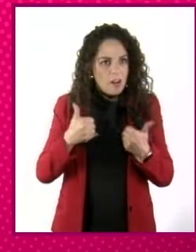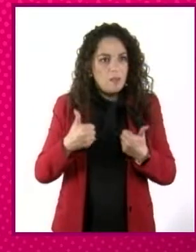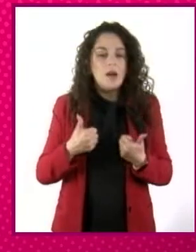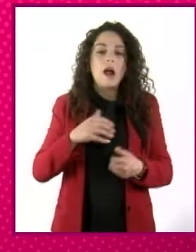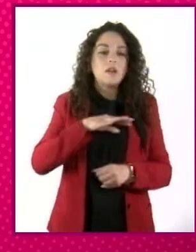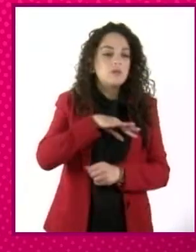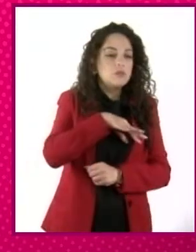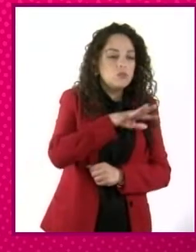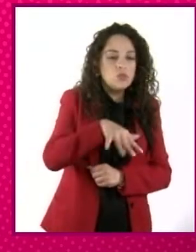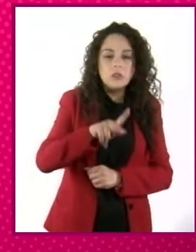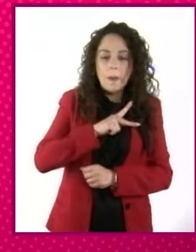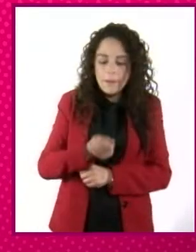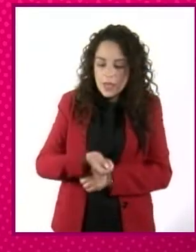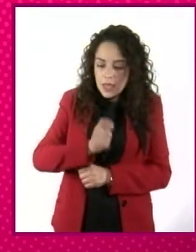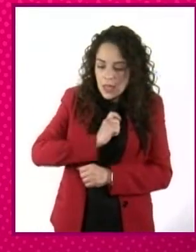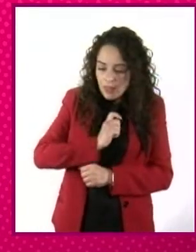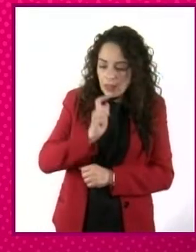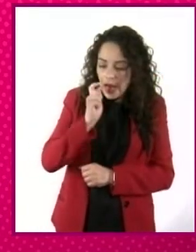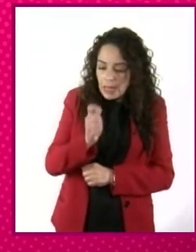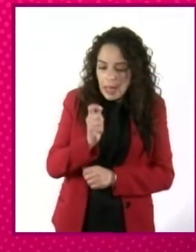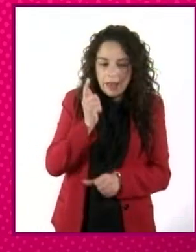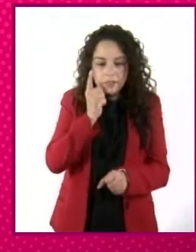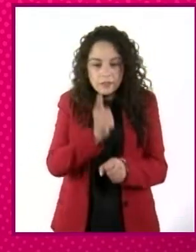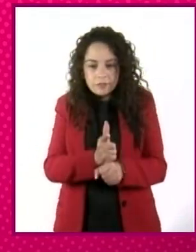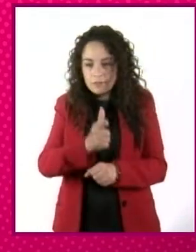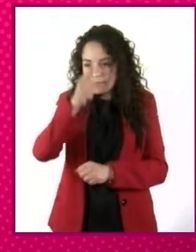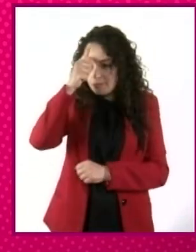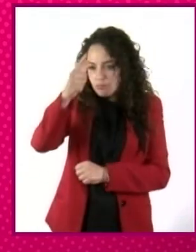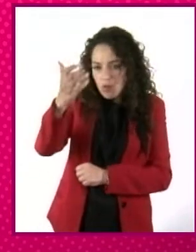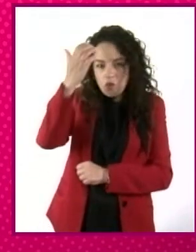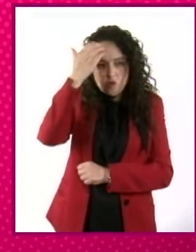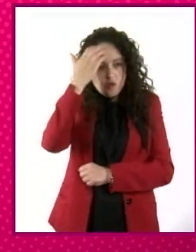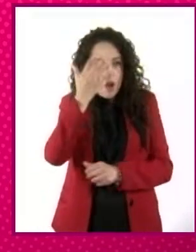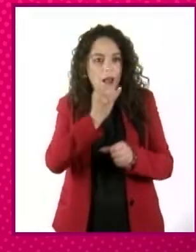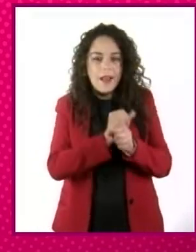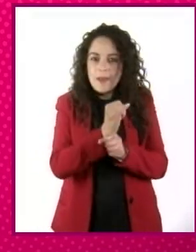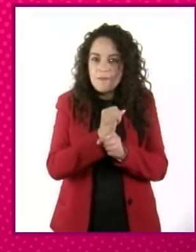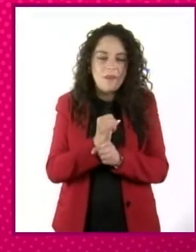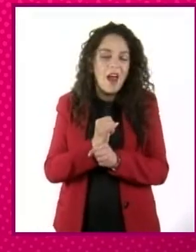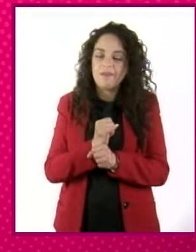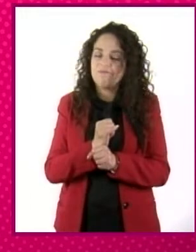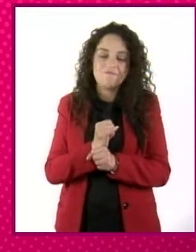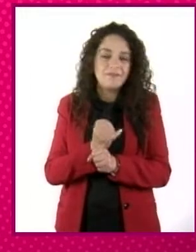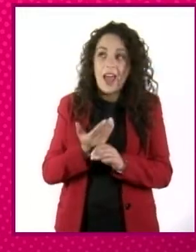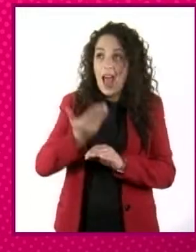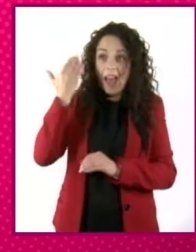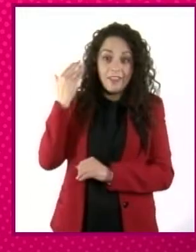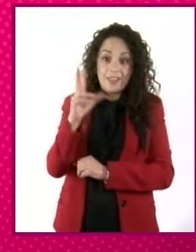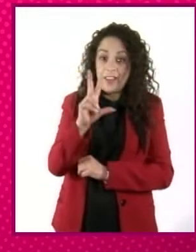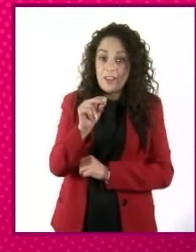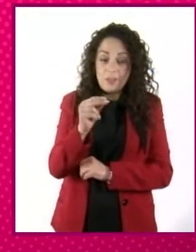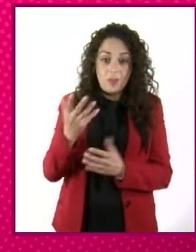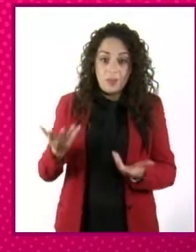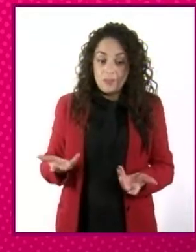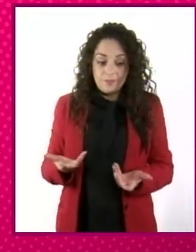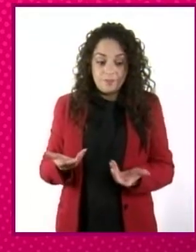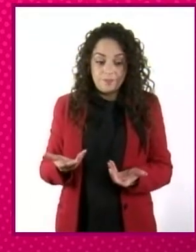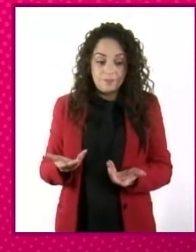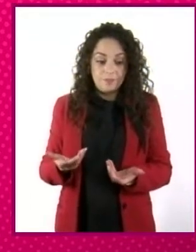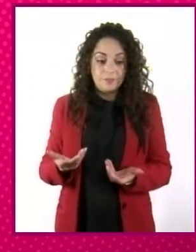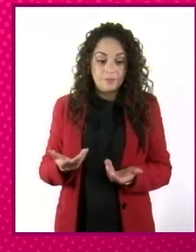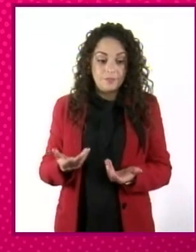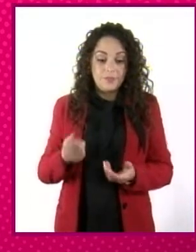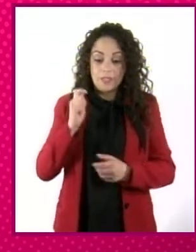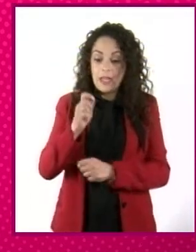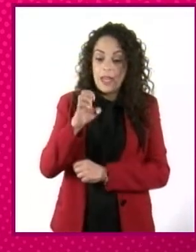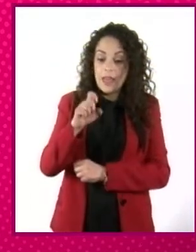y en ese sentido, como que no, probablemente cuando no se visibiliza la adolescencia como etapa, entonces